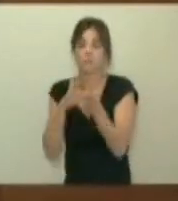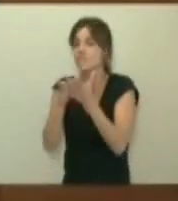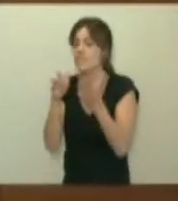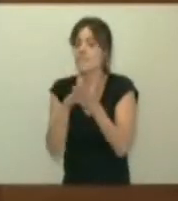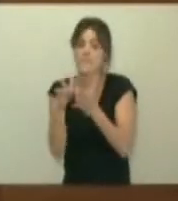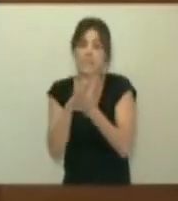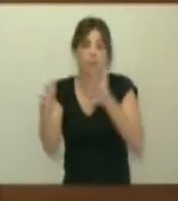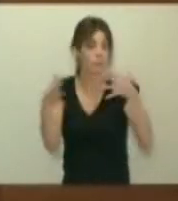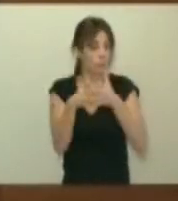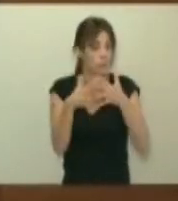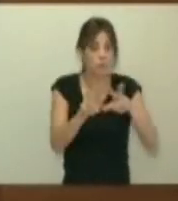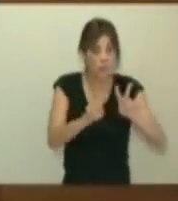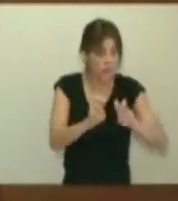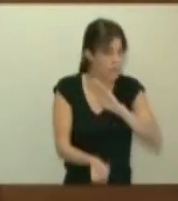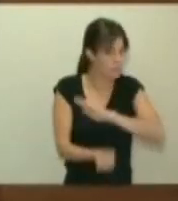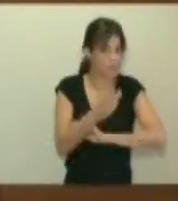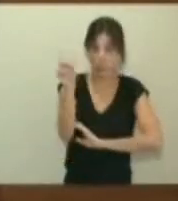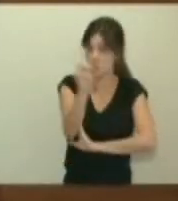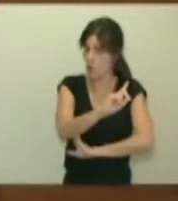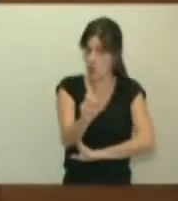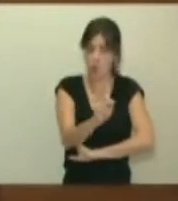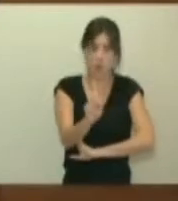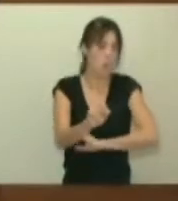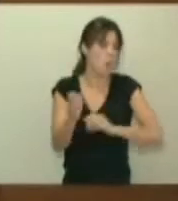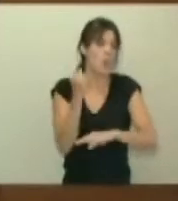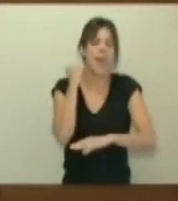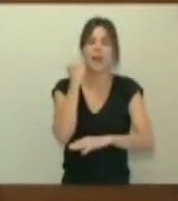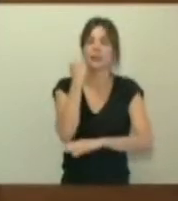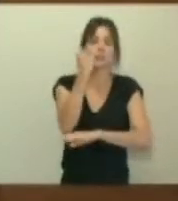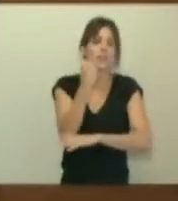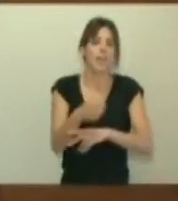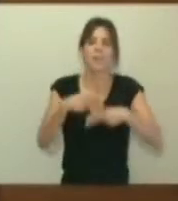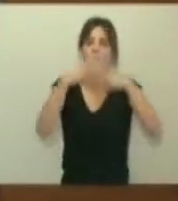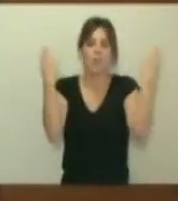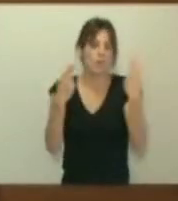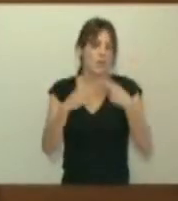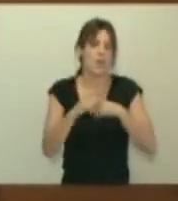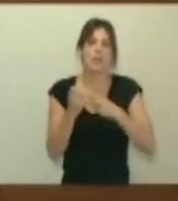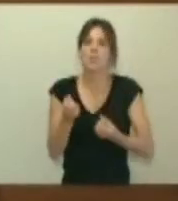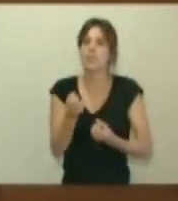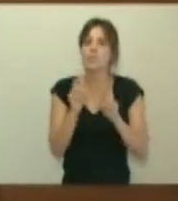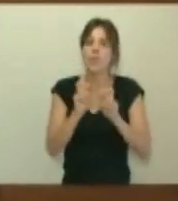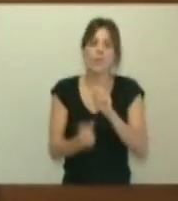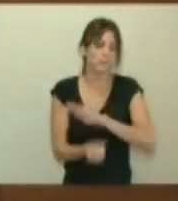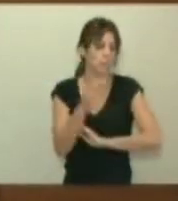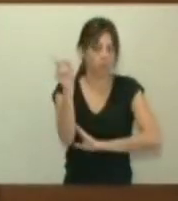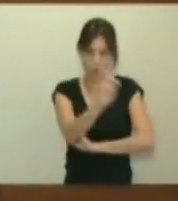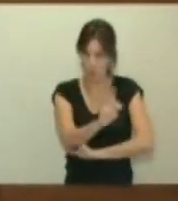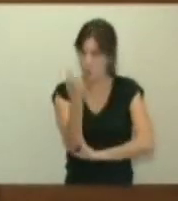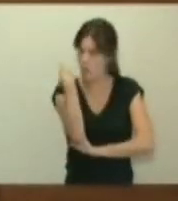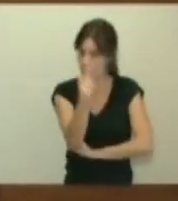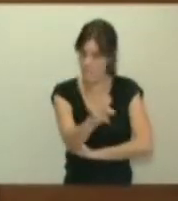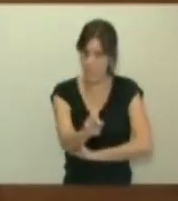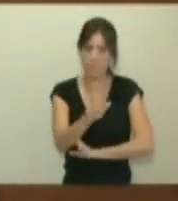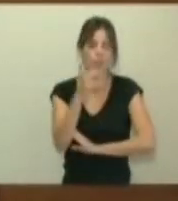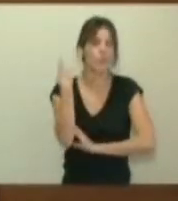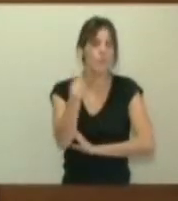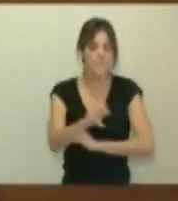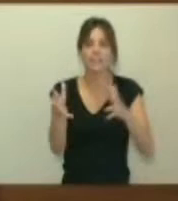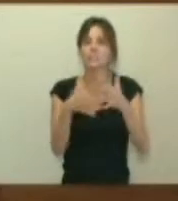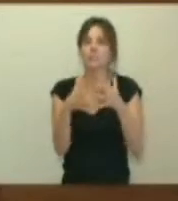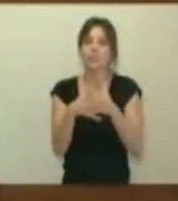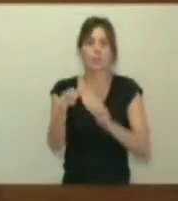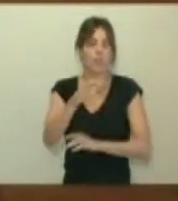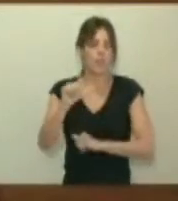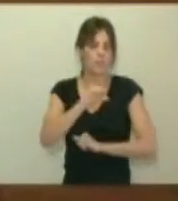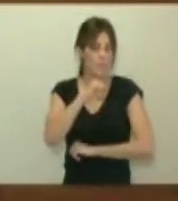estructura ni un nuevo ente público. No es necesario. No consideramos necesario que este Consejo cuente con una estructura propia, sino